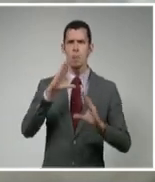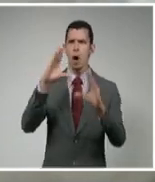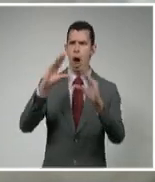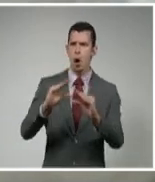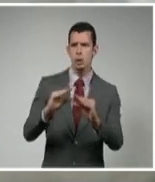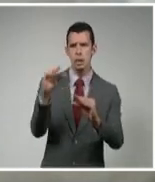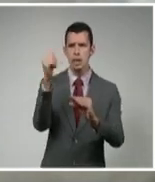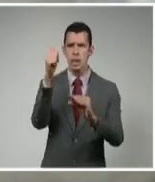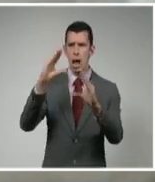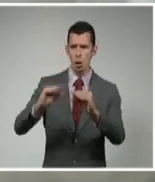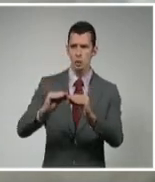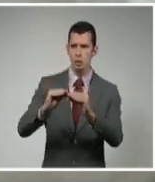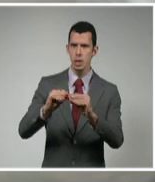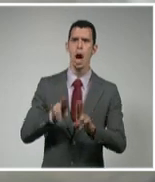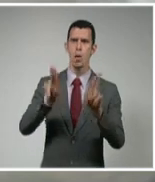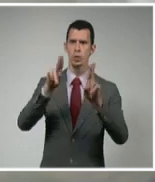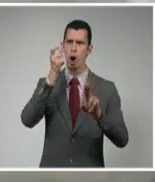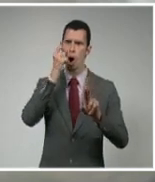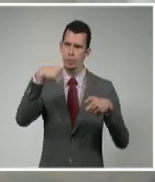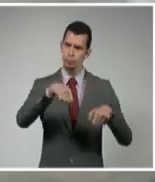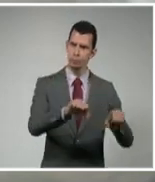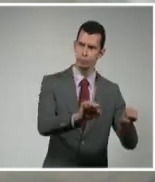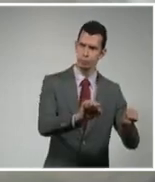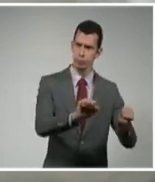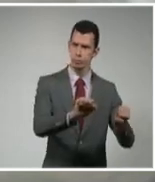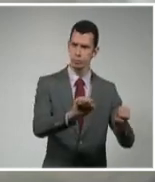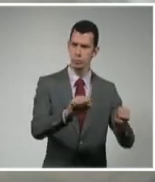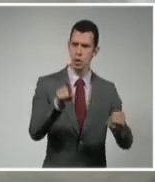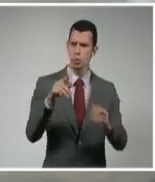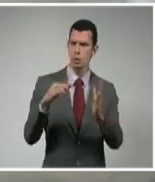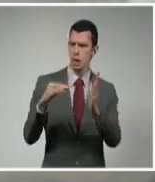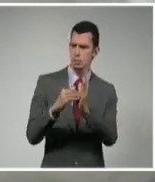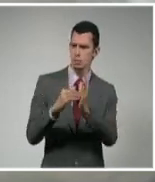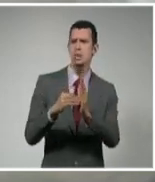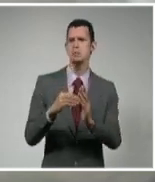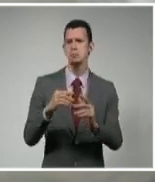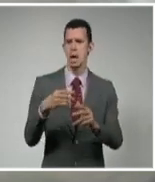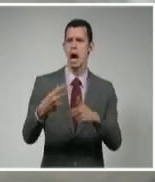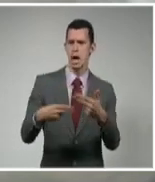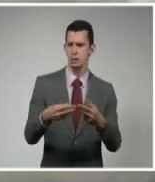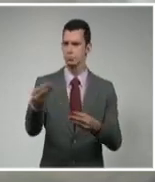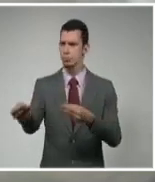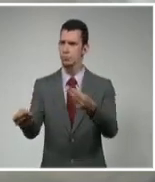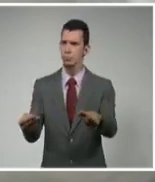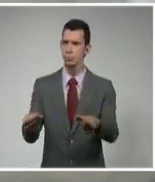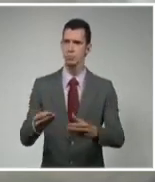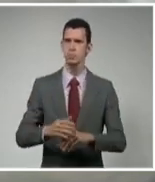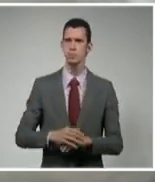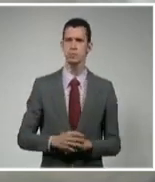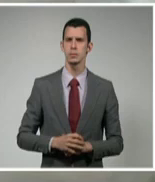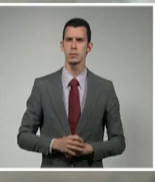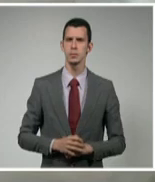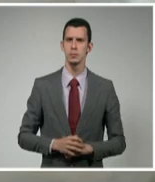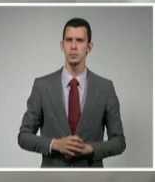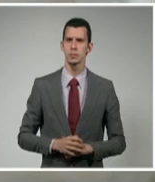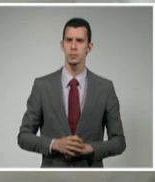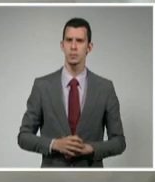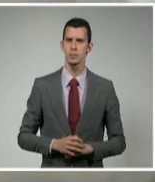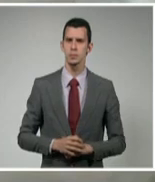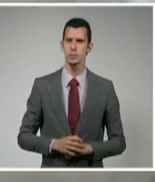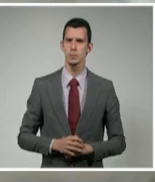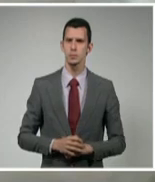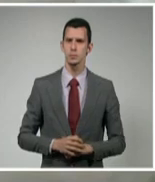noche ahí a la plaza para que el hombre nos pagara el dinero y el hombre nos dijo que nos pagó los 40 fulas y nos dio un arma